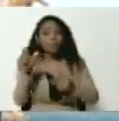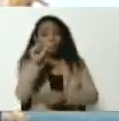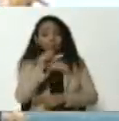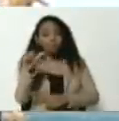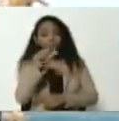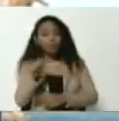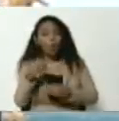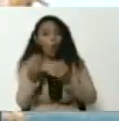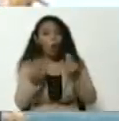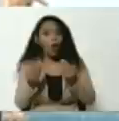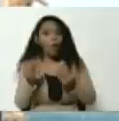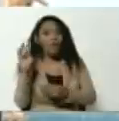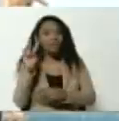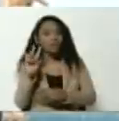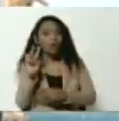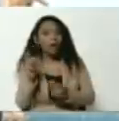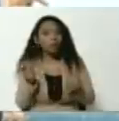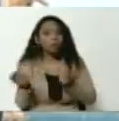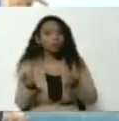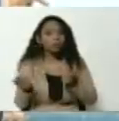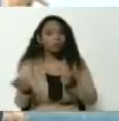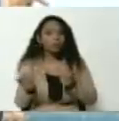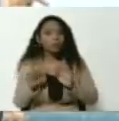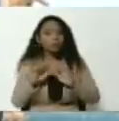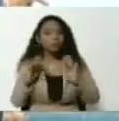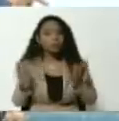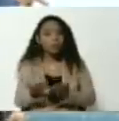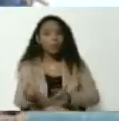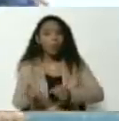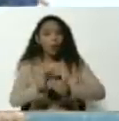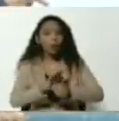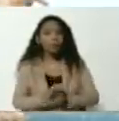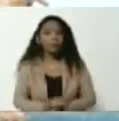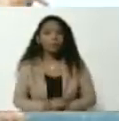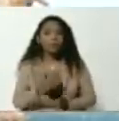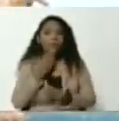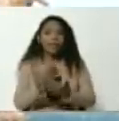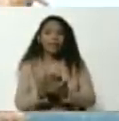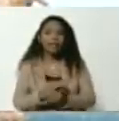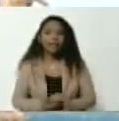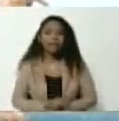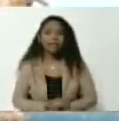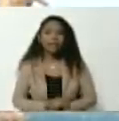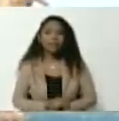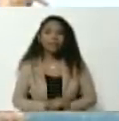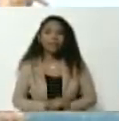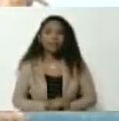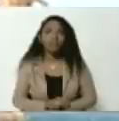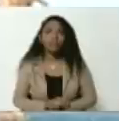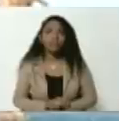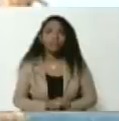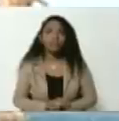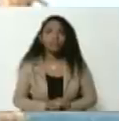acerca de cómo Venezuela ha manejado la pandemia por COVID. Muchísimas gracias. ¿Faltó una? ¿Cuál? La